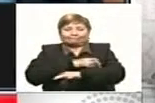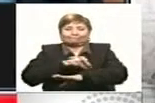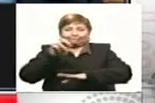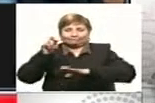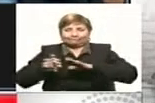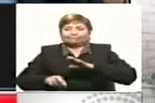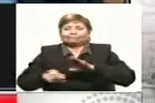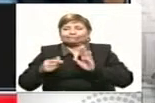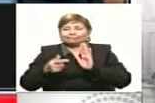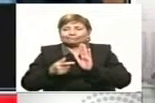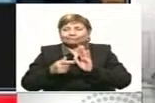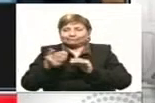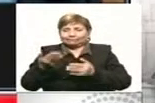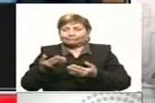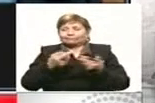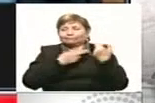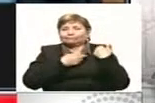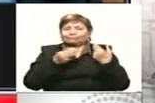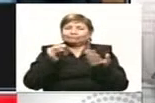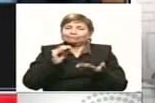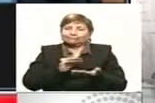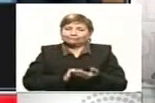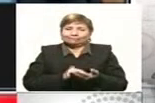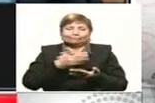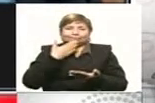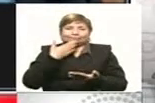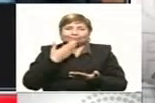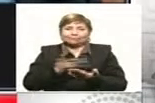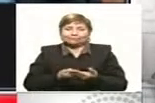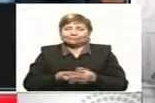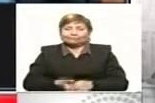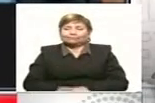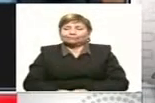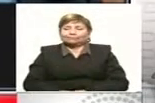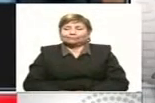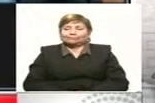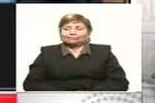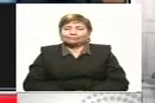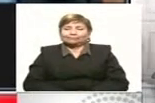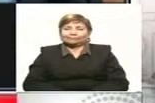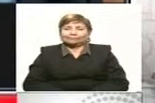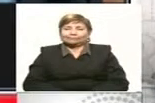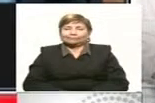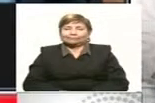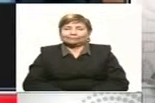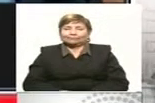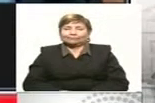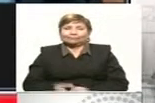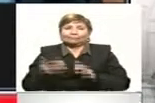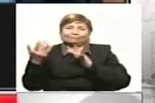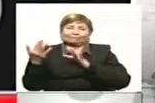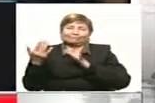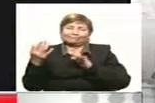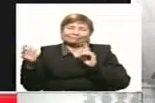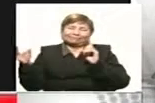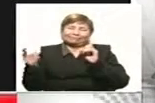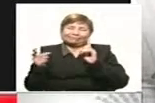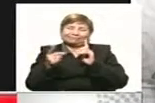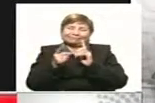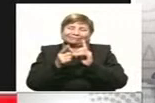momento. Señor ministro, una vez más, mi agradecimiento y esperamos vernos